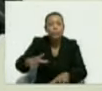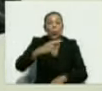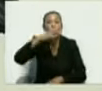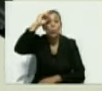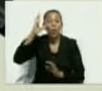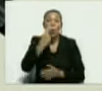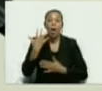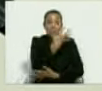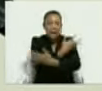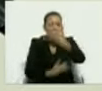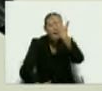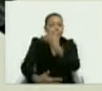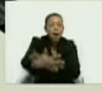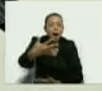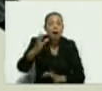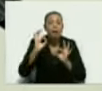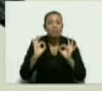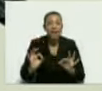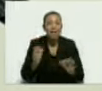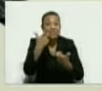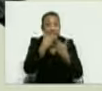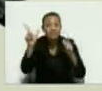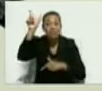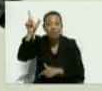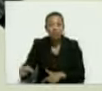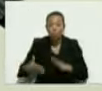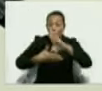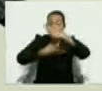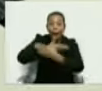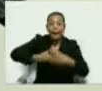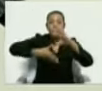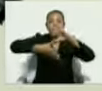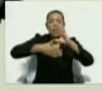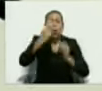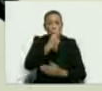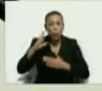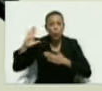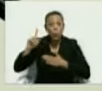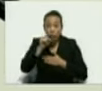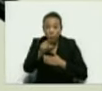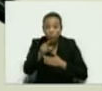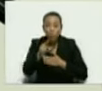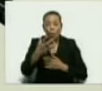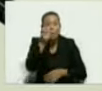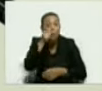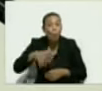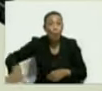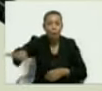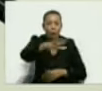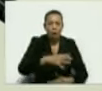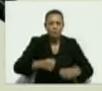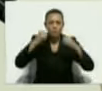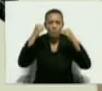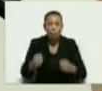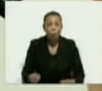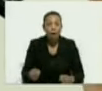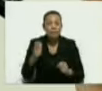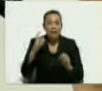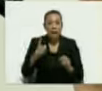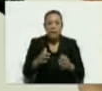por la sangre derramada por los libertadores de América, jura por nuestro pueblo irredento que